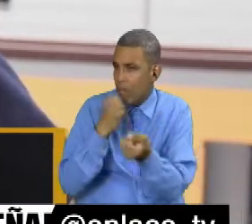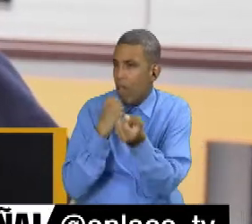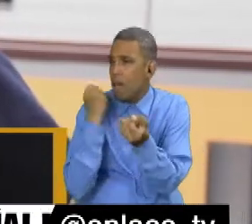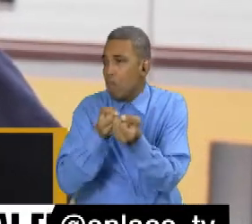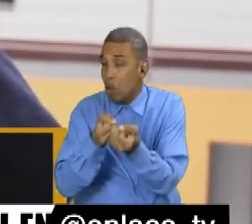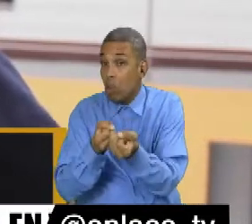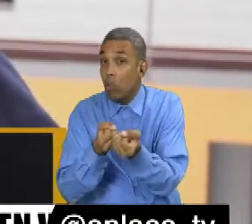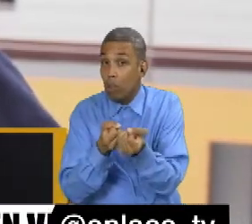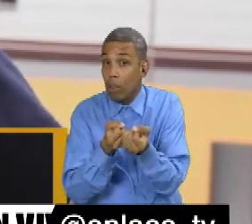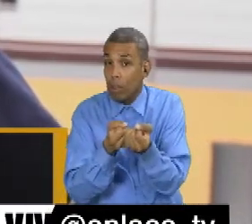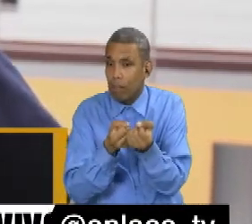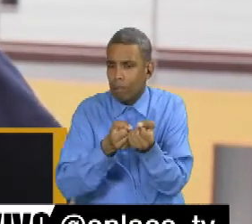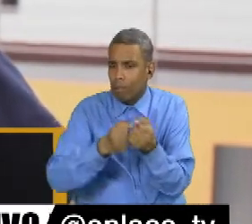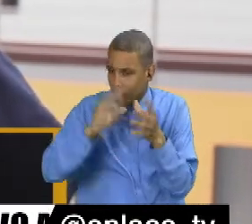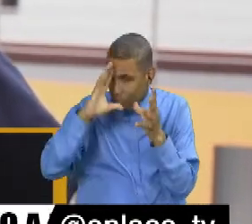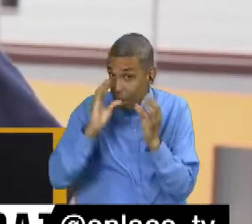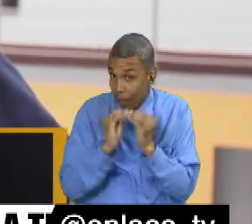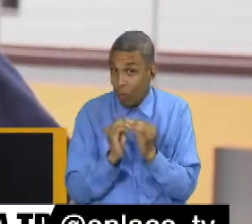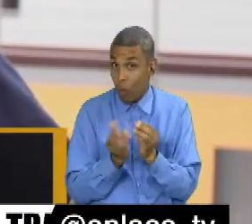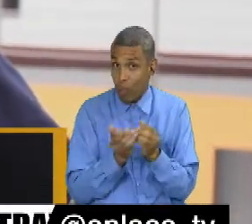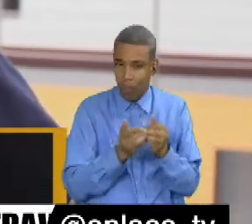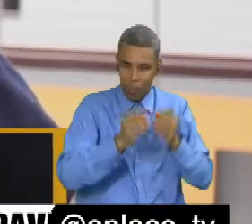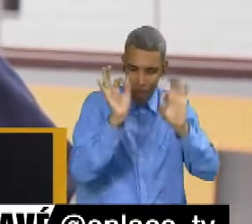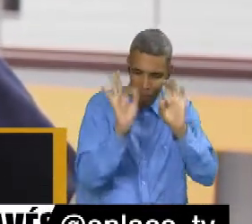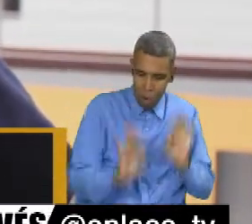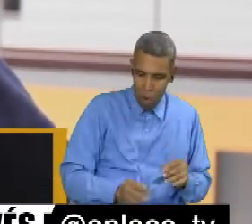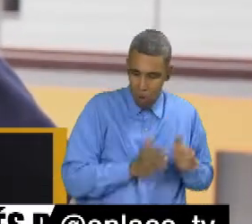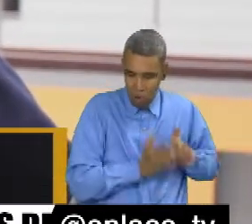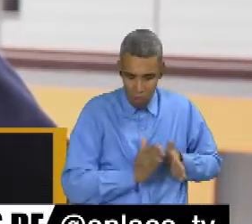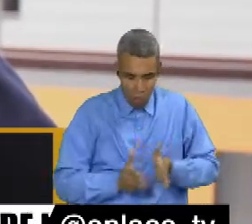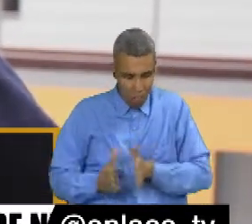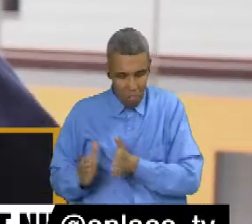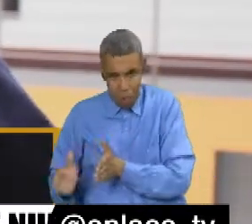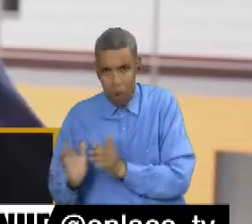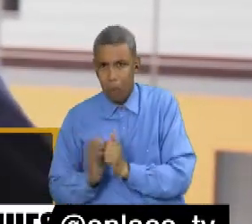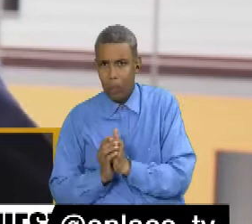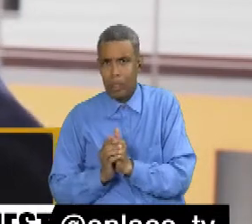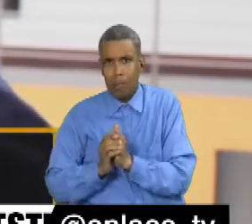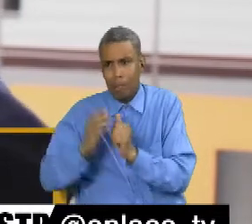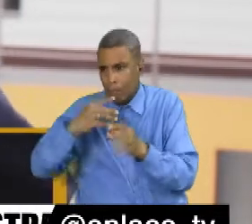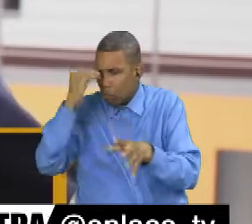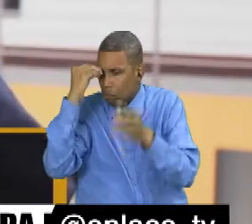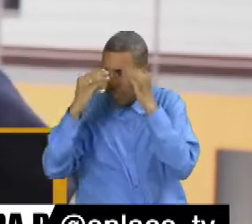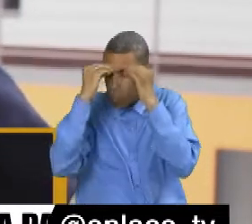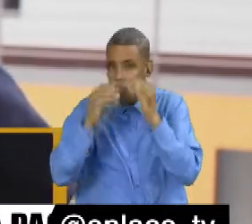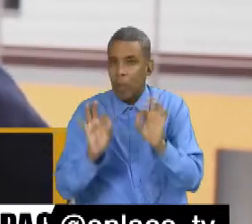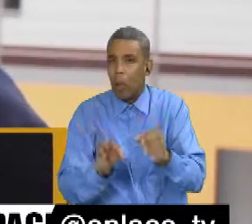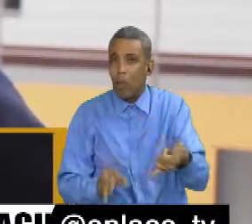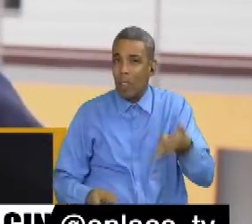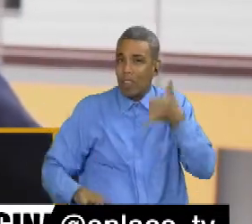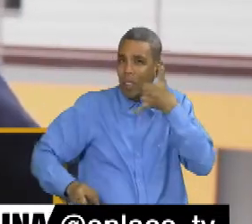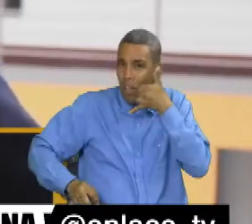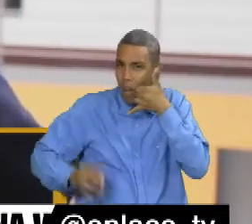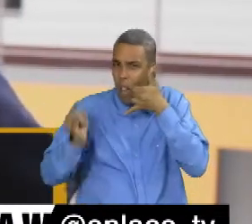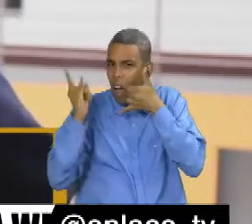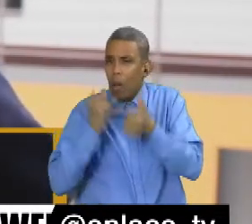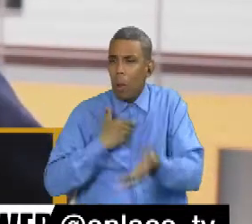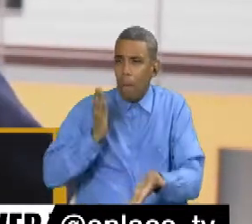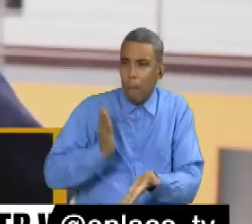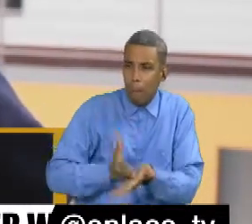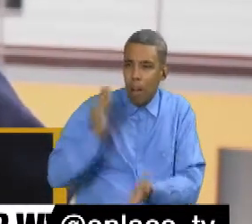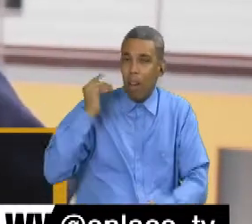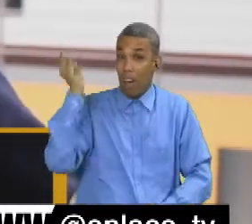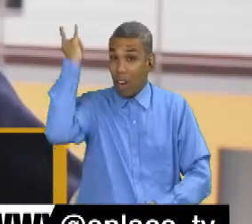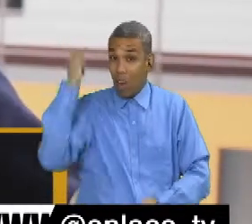Riesgo, organizándose, capacitándose, llamando a la línea de emergencia en cualquier momento que